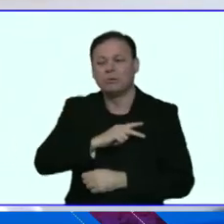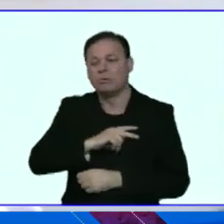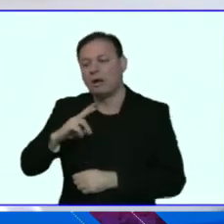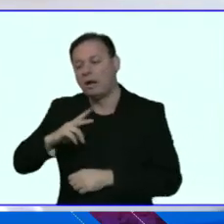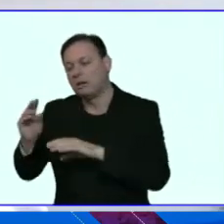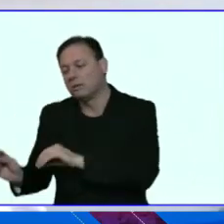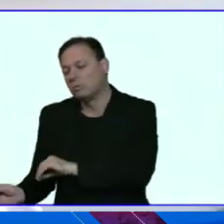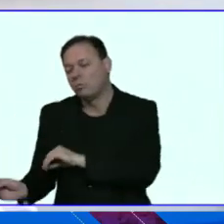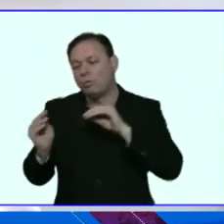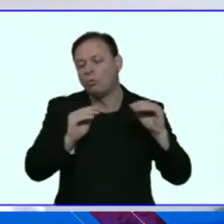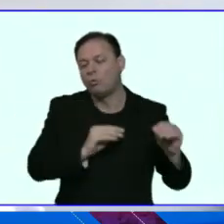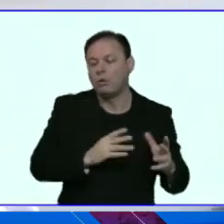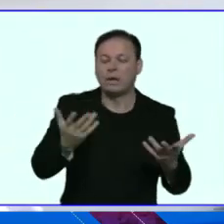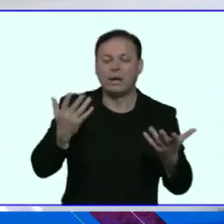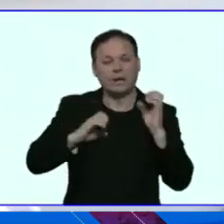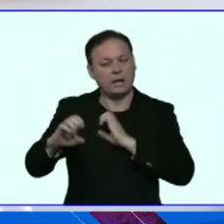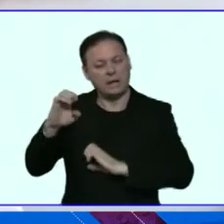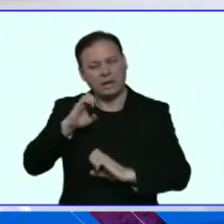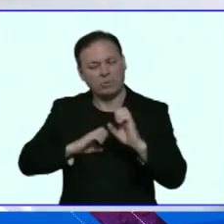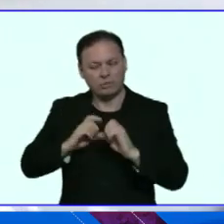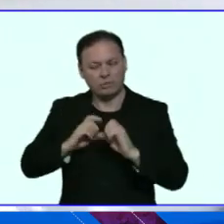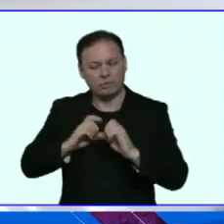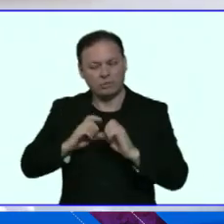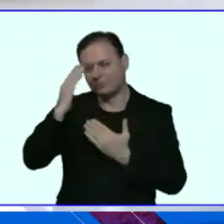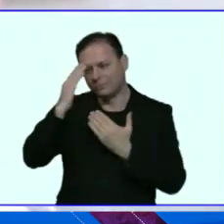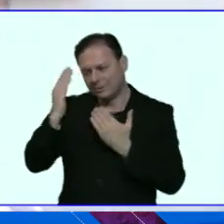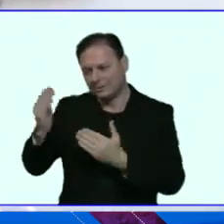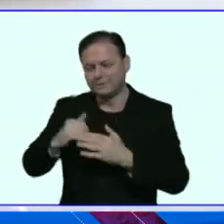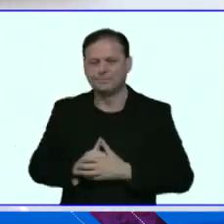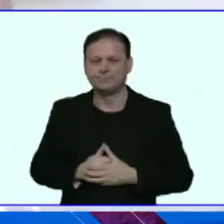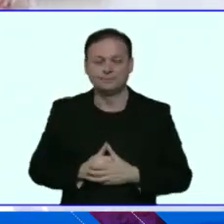son excusas, doctor. Gracias por esta comunicación, muy amable. Gracias a ustedes, a las órdenes.